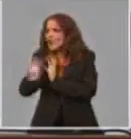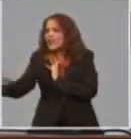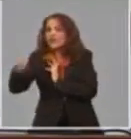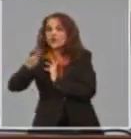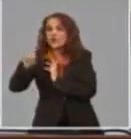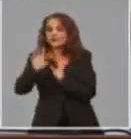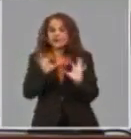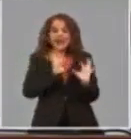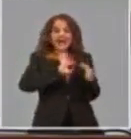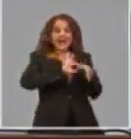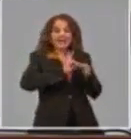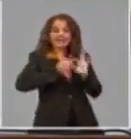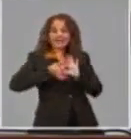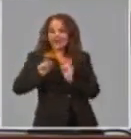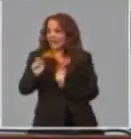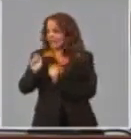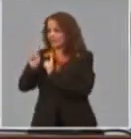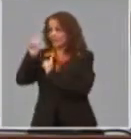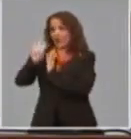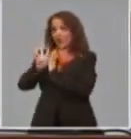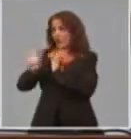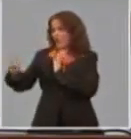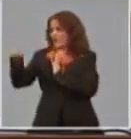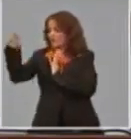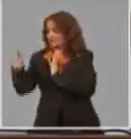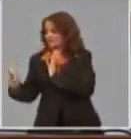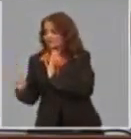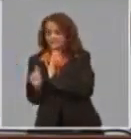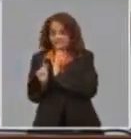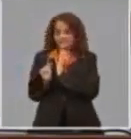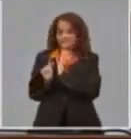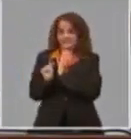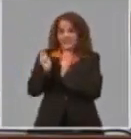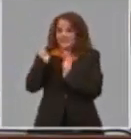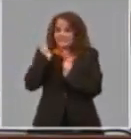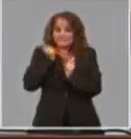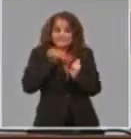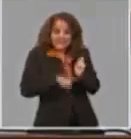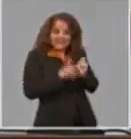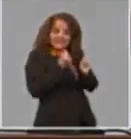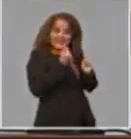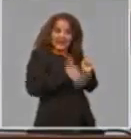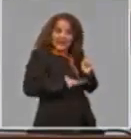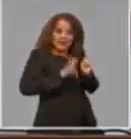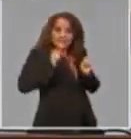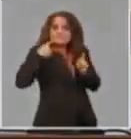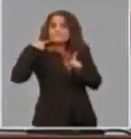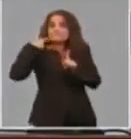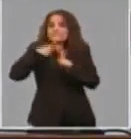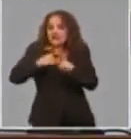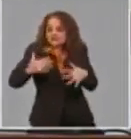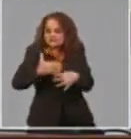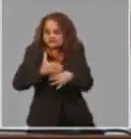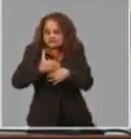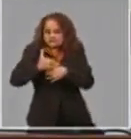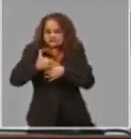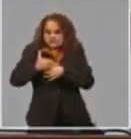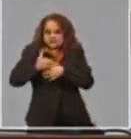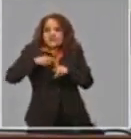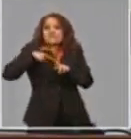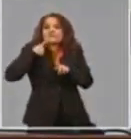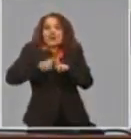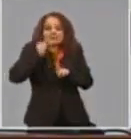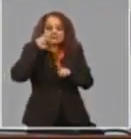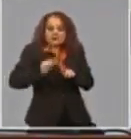colero, revendedor, acaparador y el que hace tráfico ilegal de